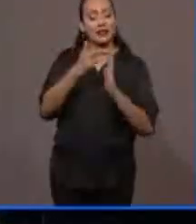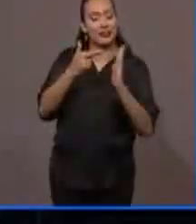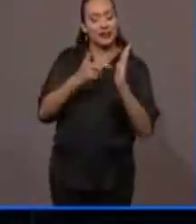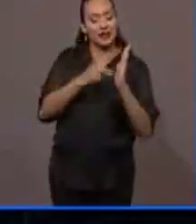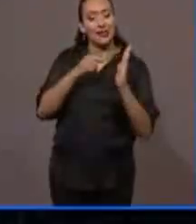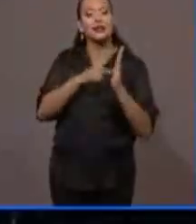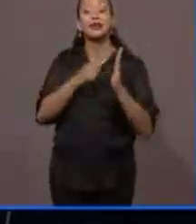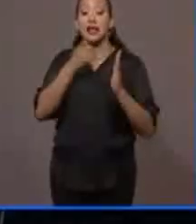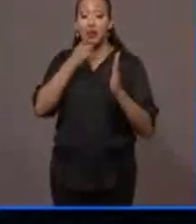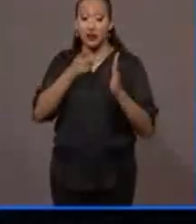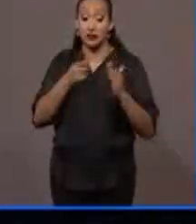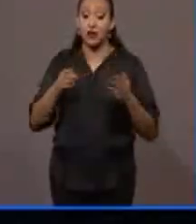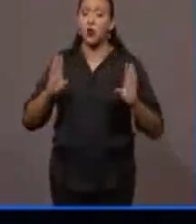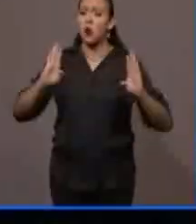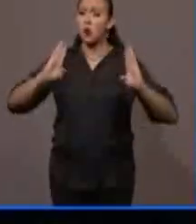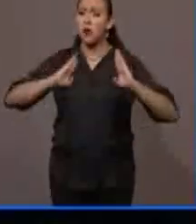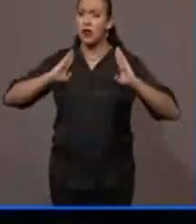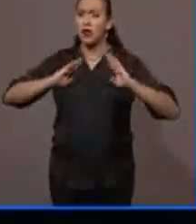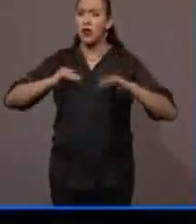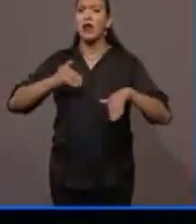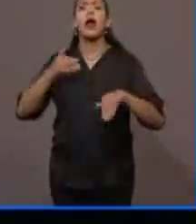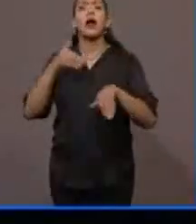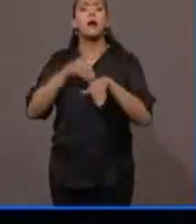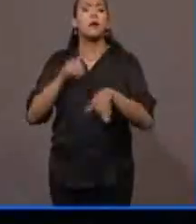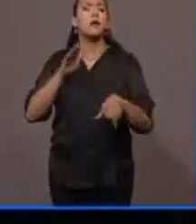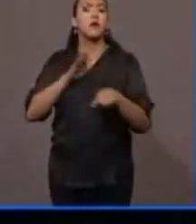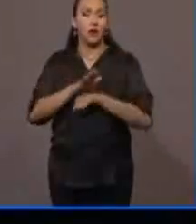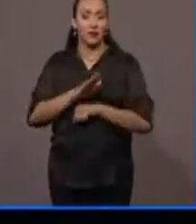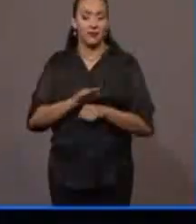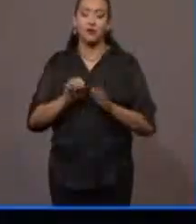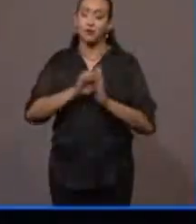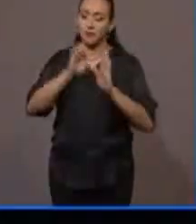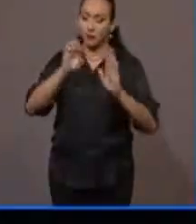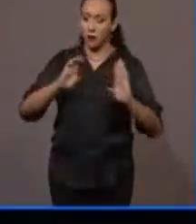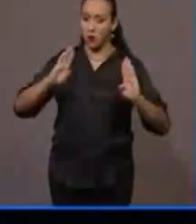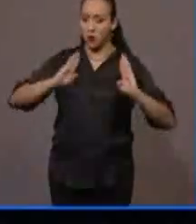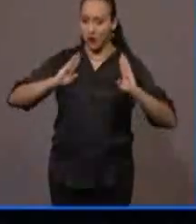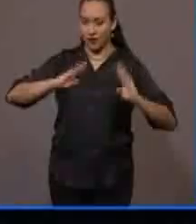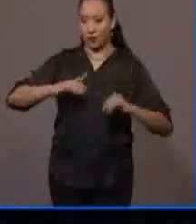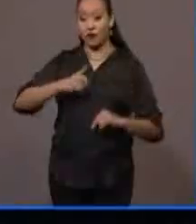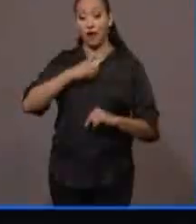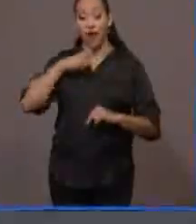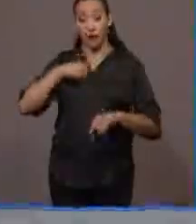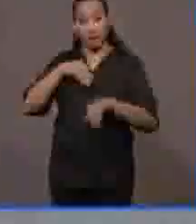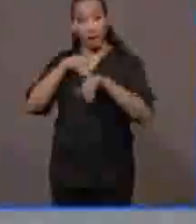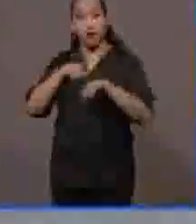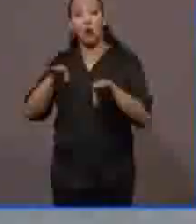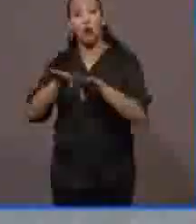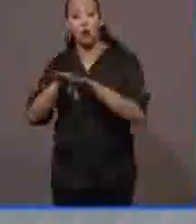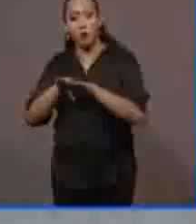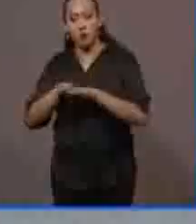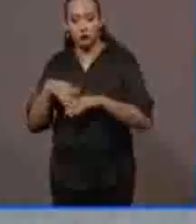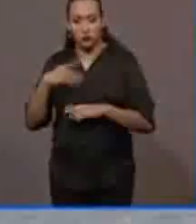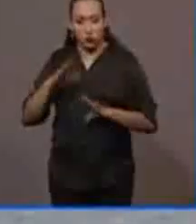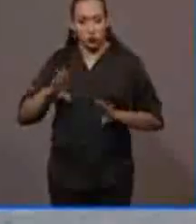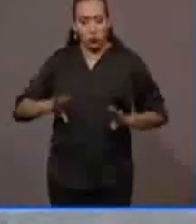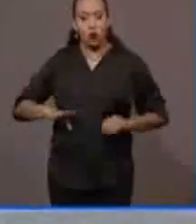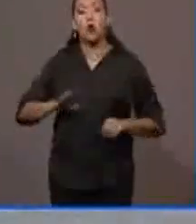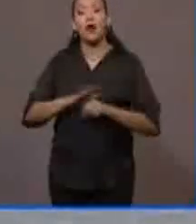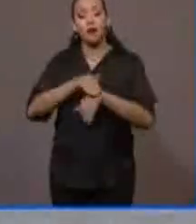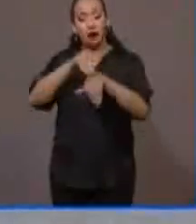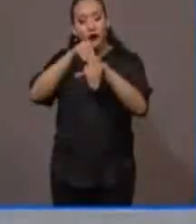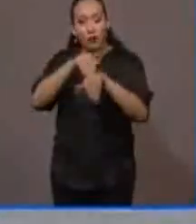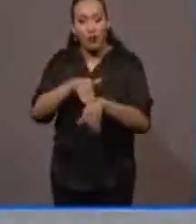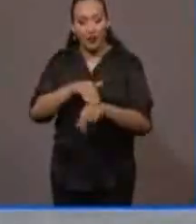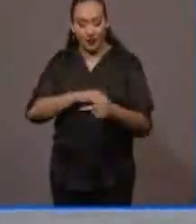Deberes Militares define a la disciplina como la norma a la que los militares deben sujetar su conducta, lo que tiene como base la obediencia